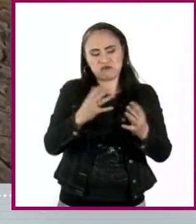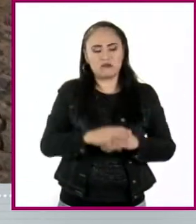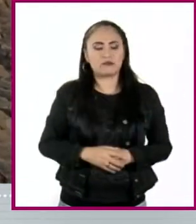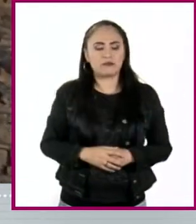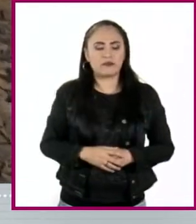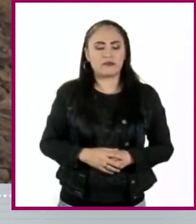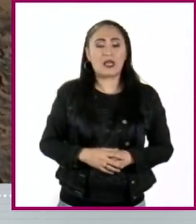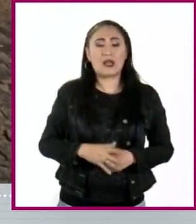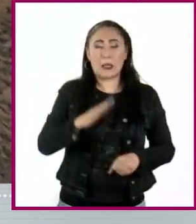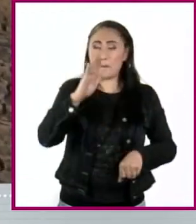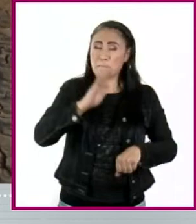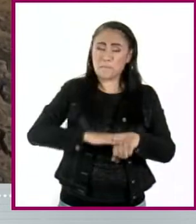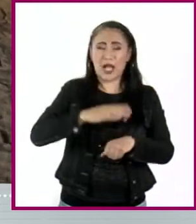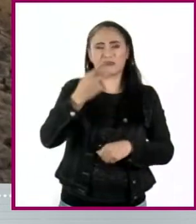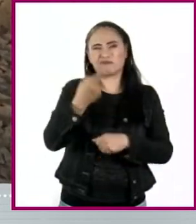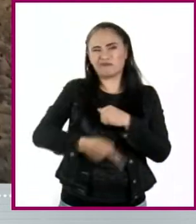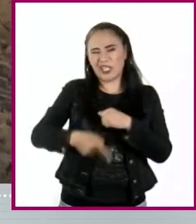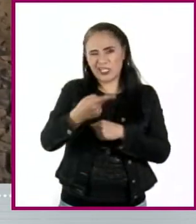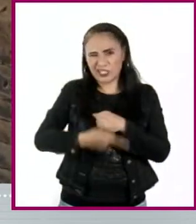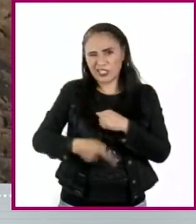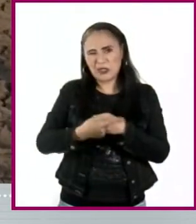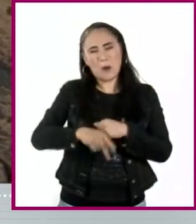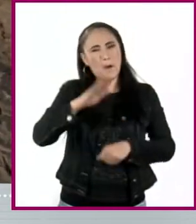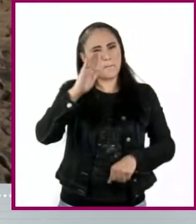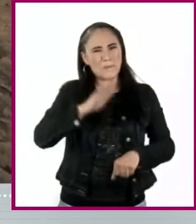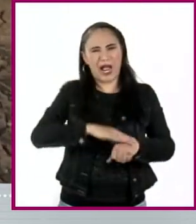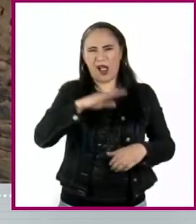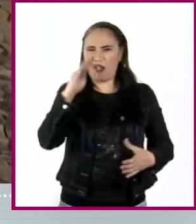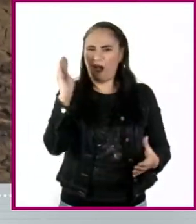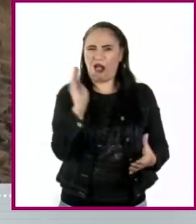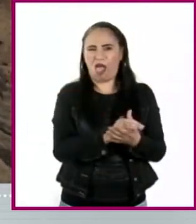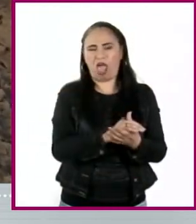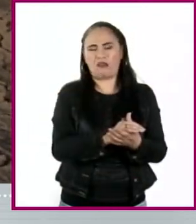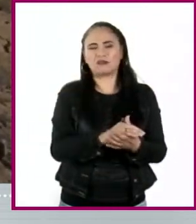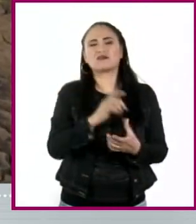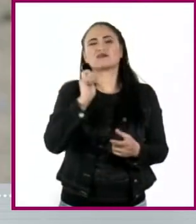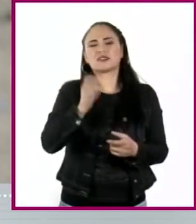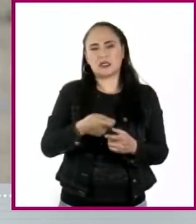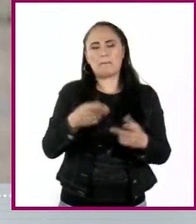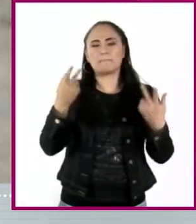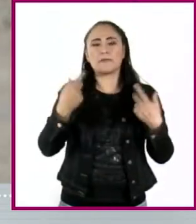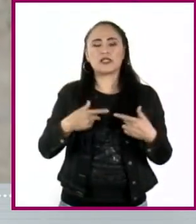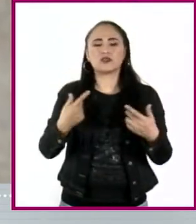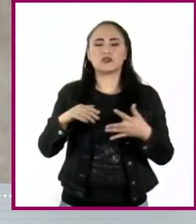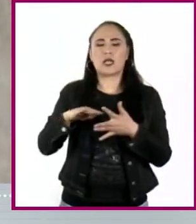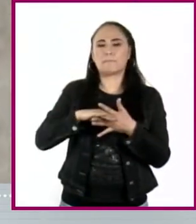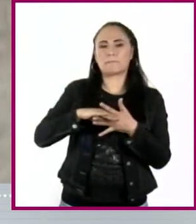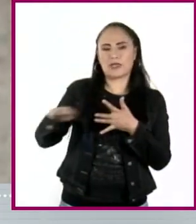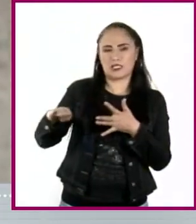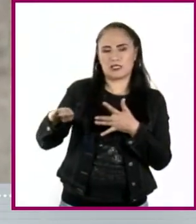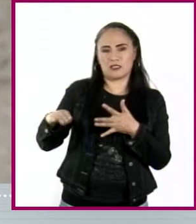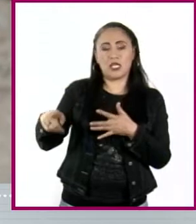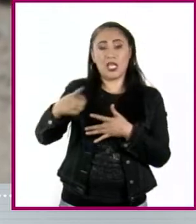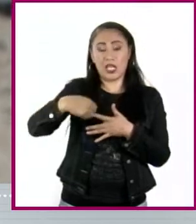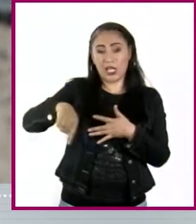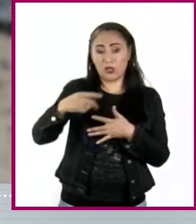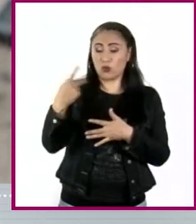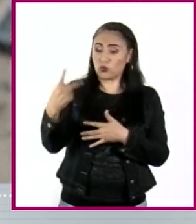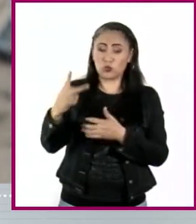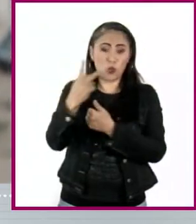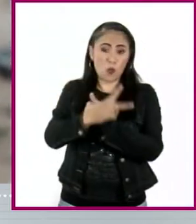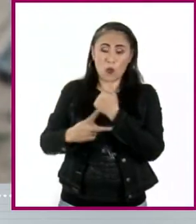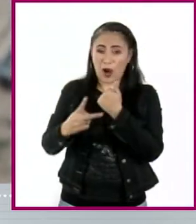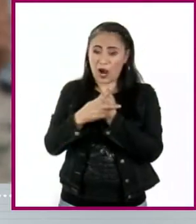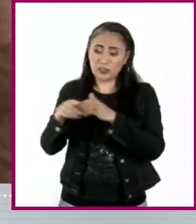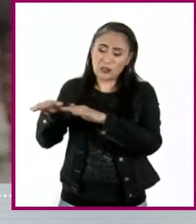sujeto a más riesgos, que se encuentra en una condición de mayor vulnerabilidad, son las personas migrantes. Las personas migrantes que huyen de sus